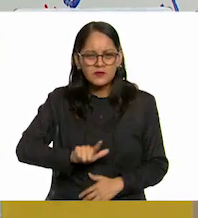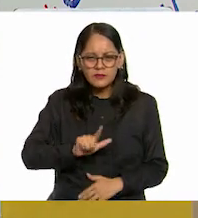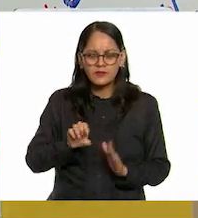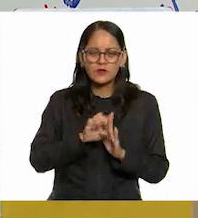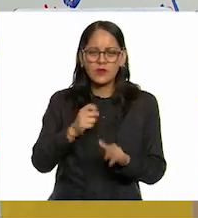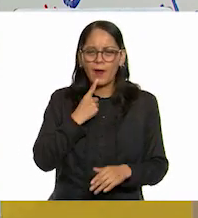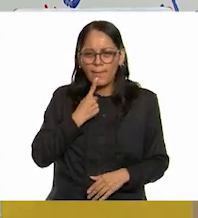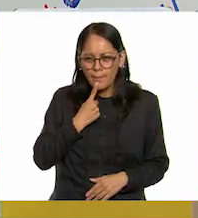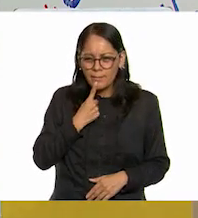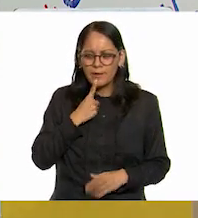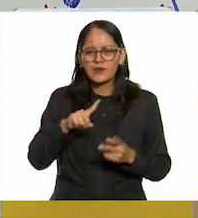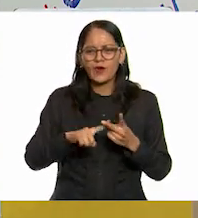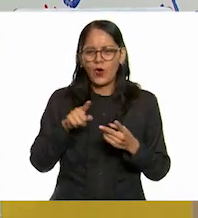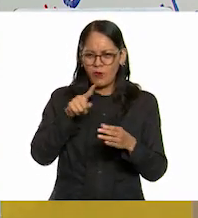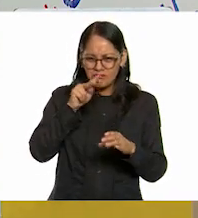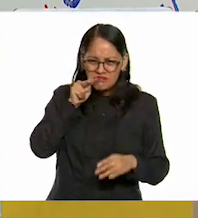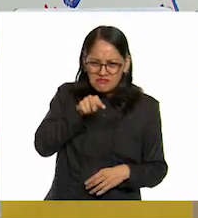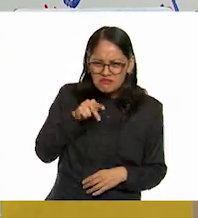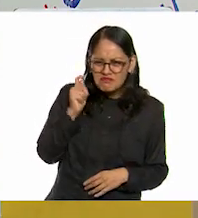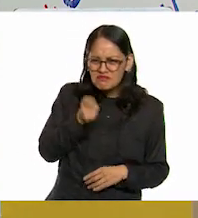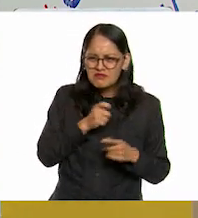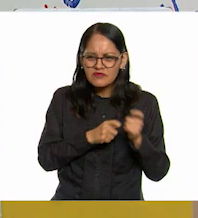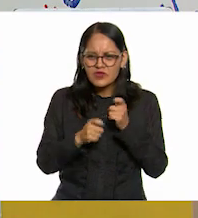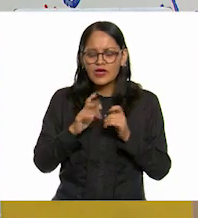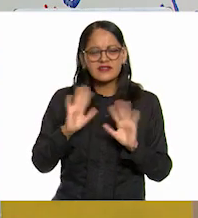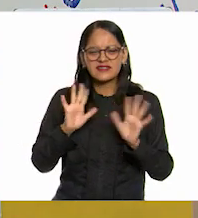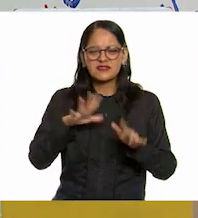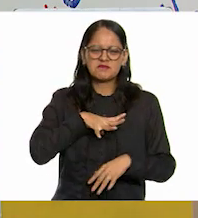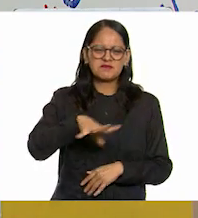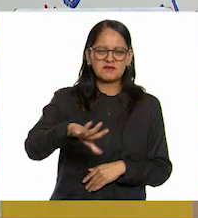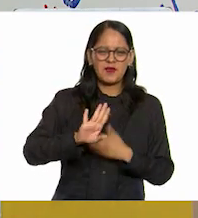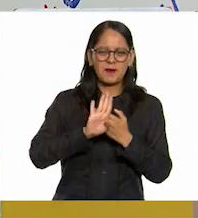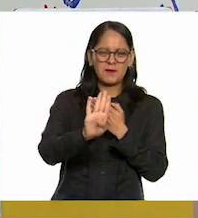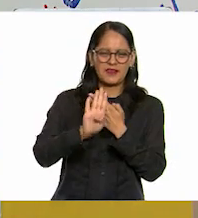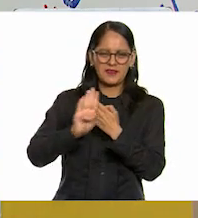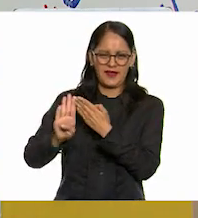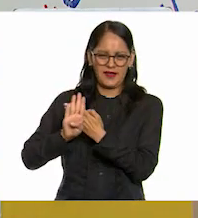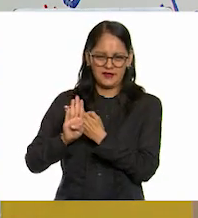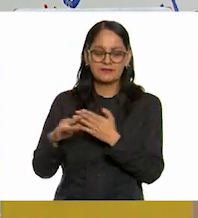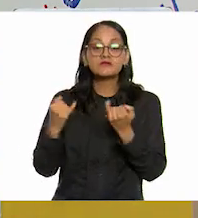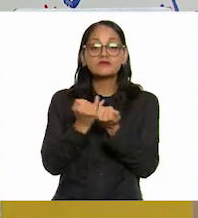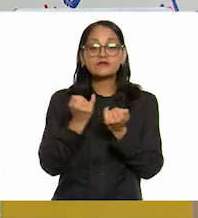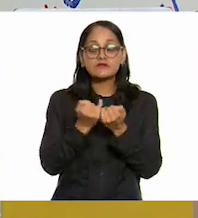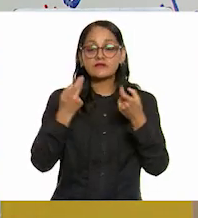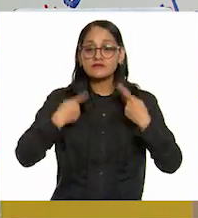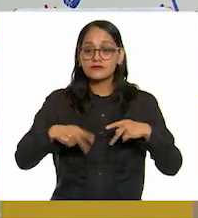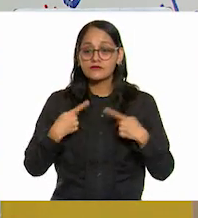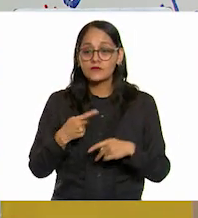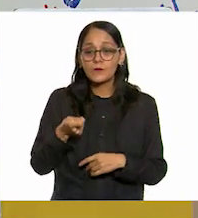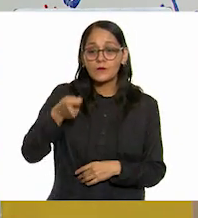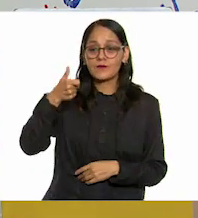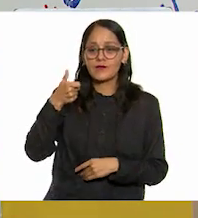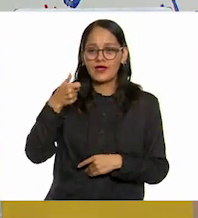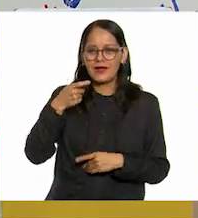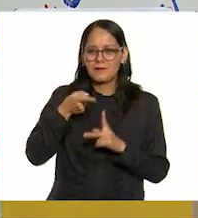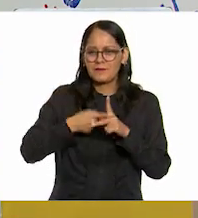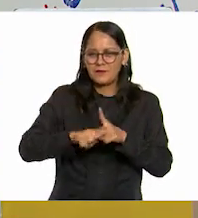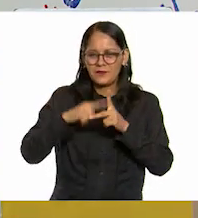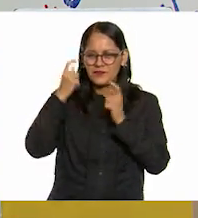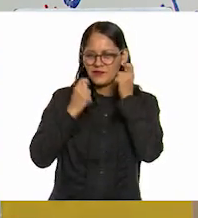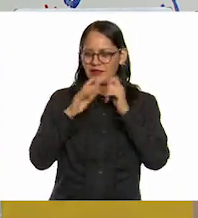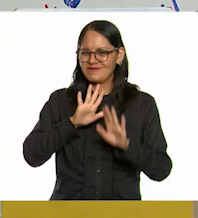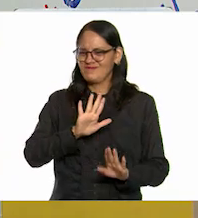su sabor, por su aspecto, y prefieres evitarlo. Y una de las primeras reacciones justamente es hacer gestos